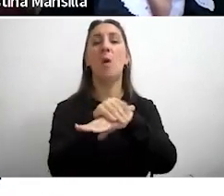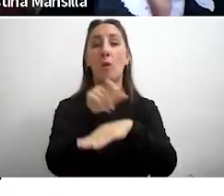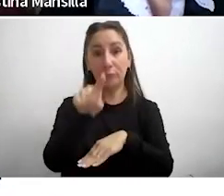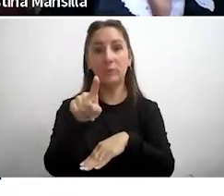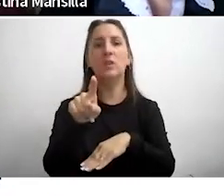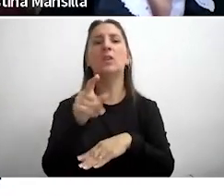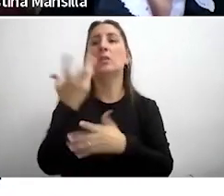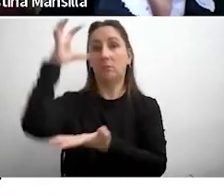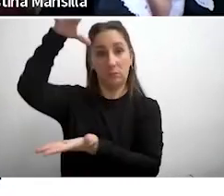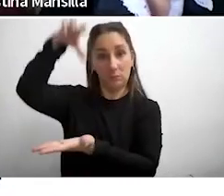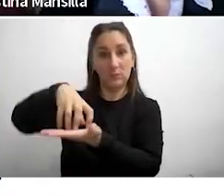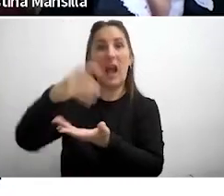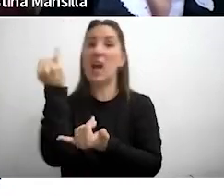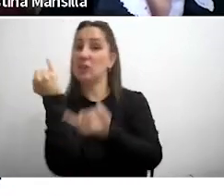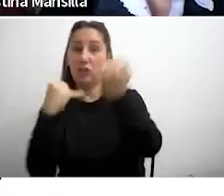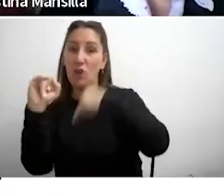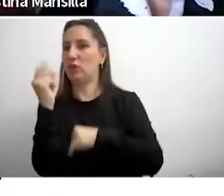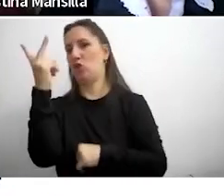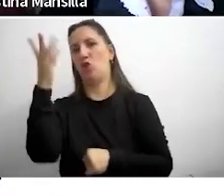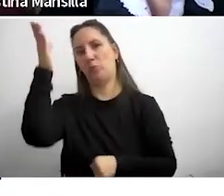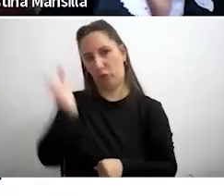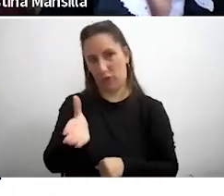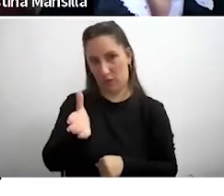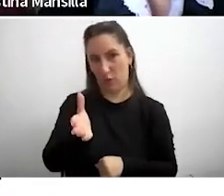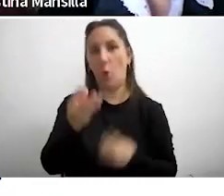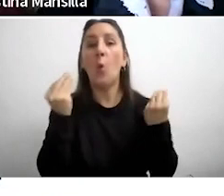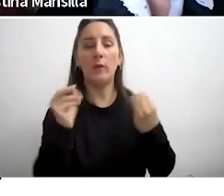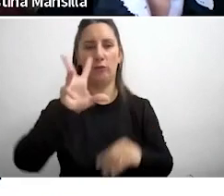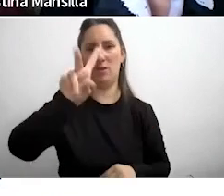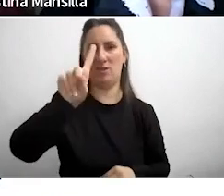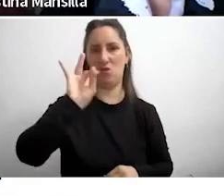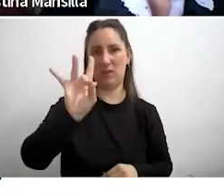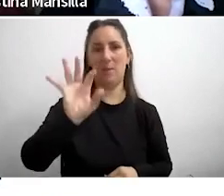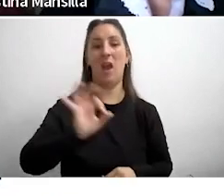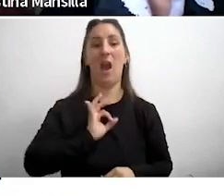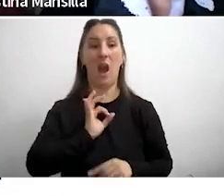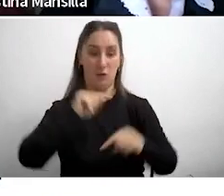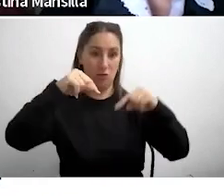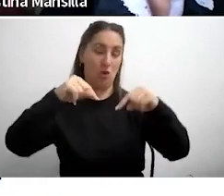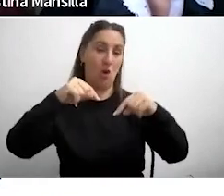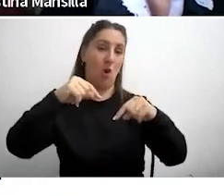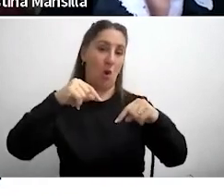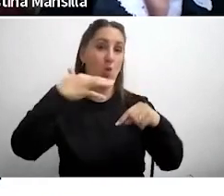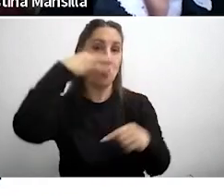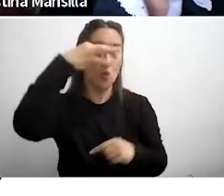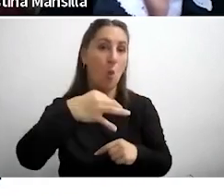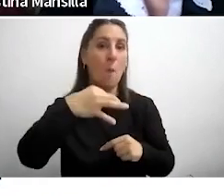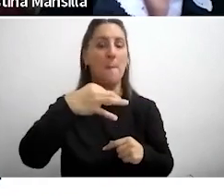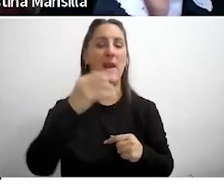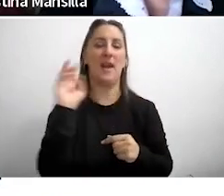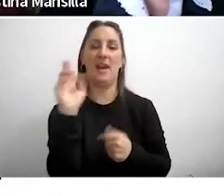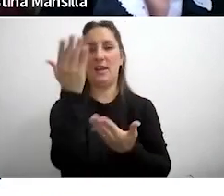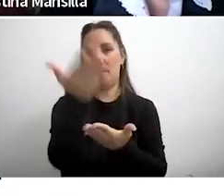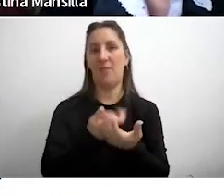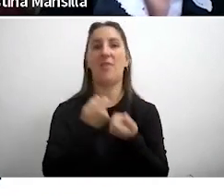de la composición accionaria al 31 de diciembre del año que se está cumpliendo con este régimen